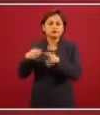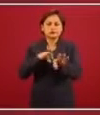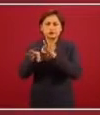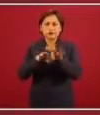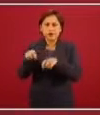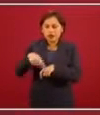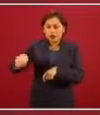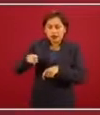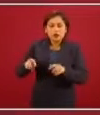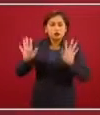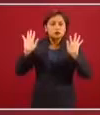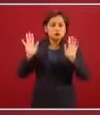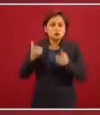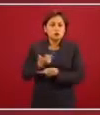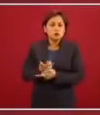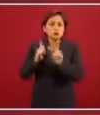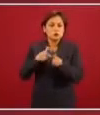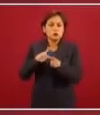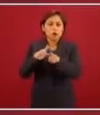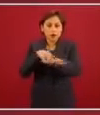contrario, qué bueno que estén.